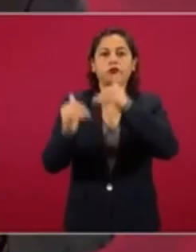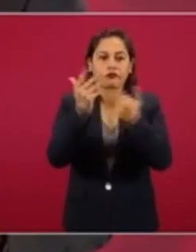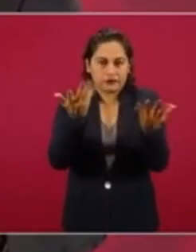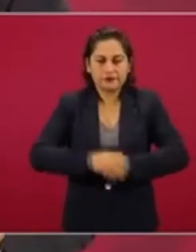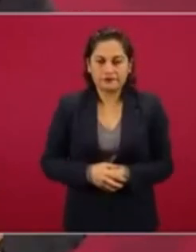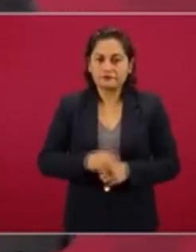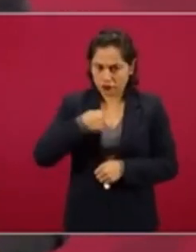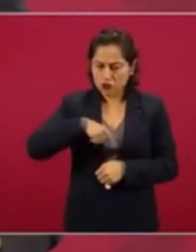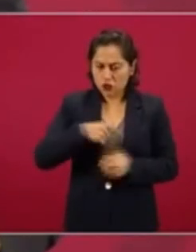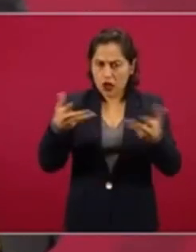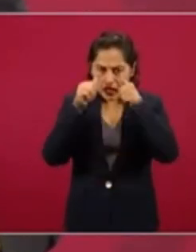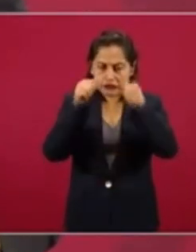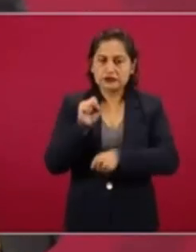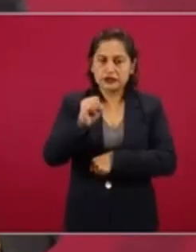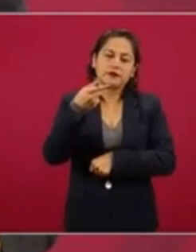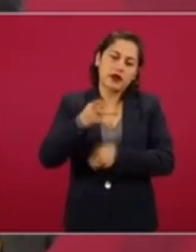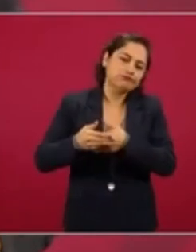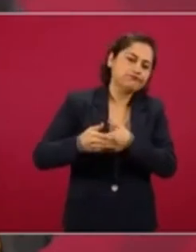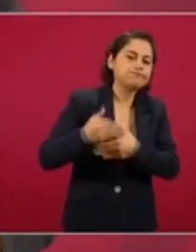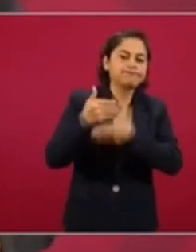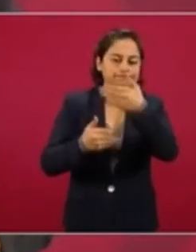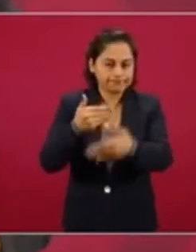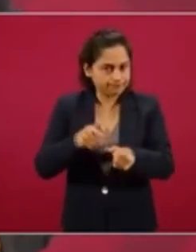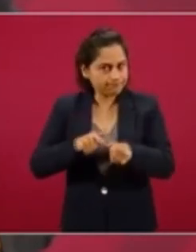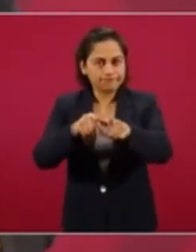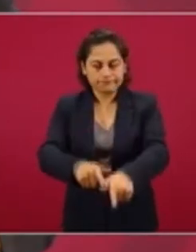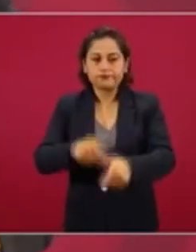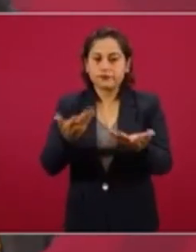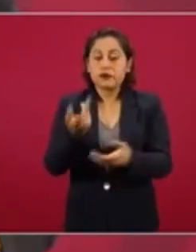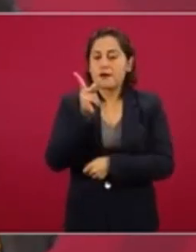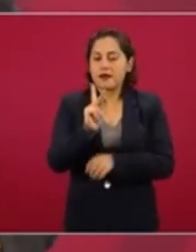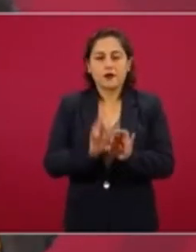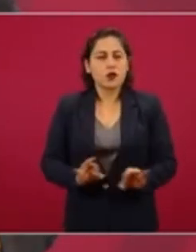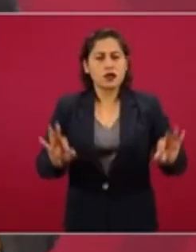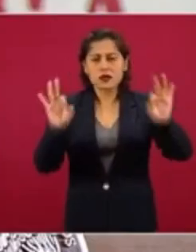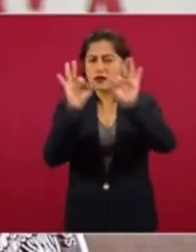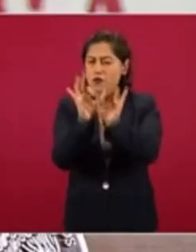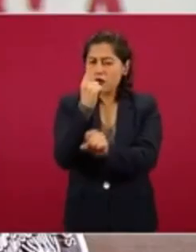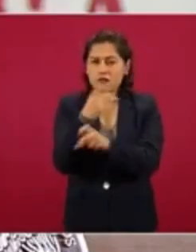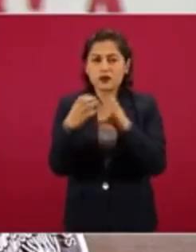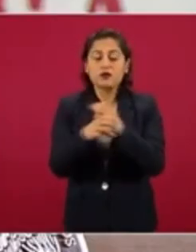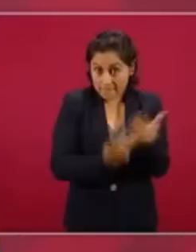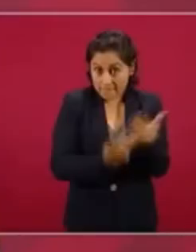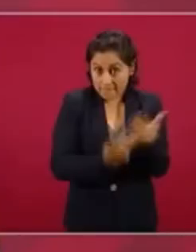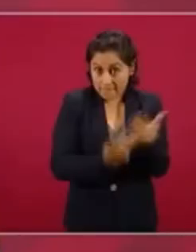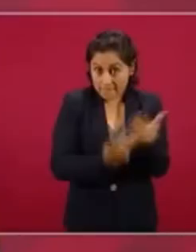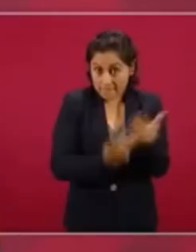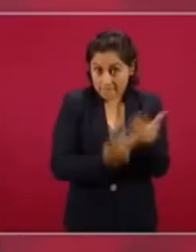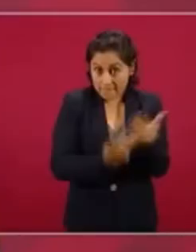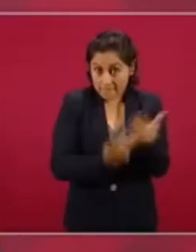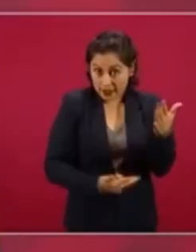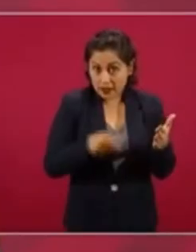es indispensable, que no haya vinculación de la delincuencia, que no se vendan las plazas,